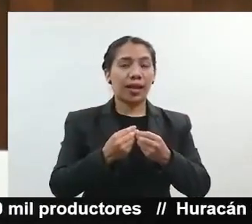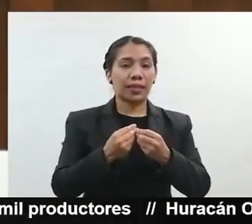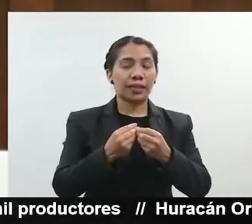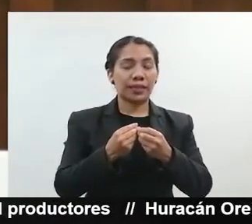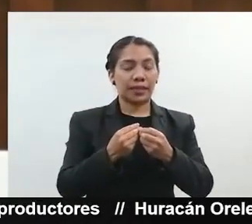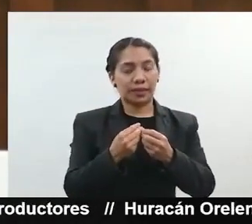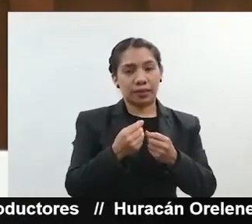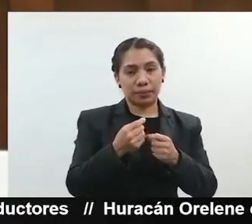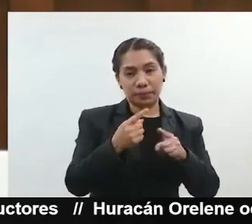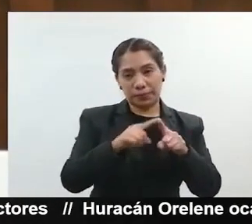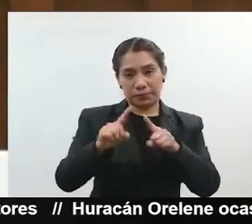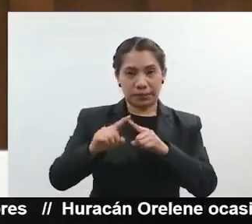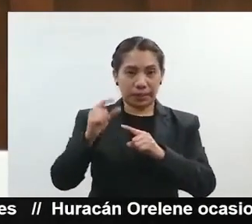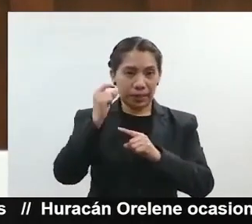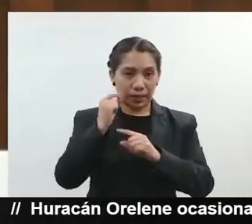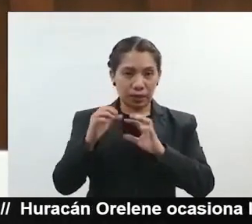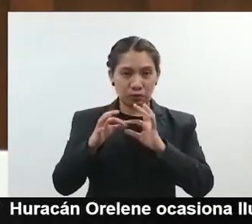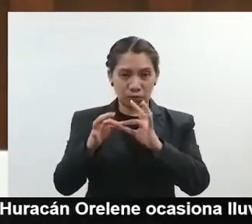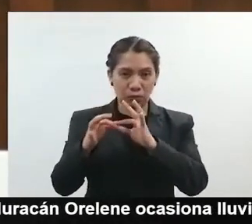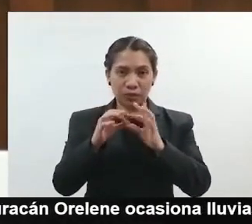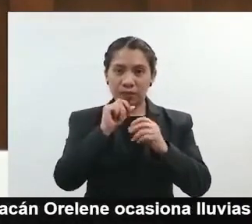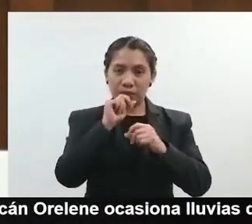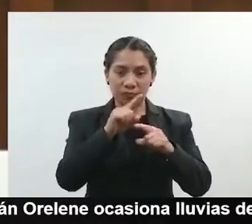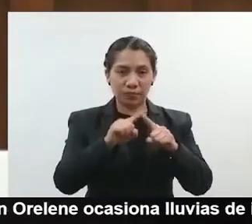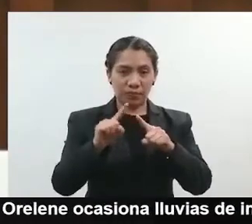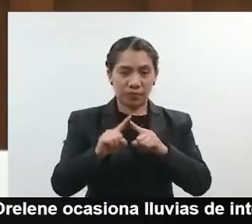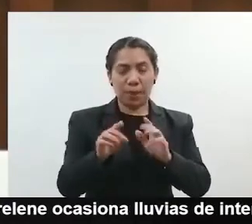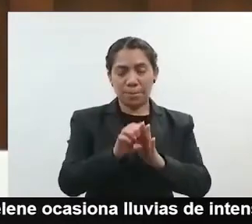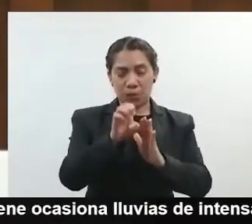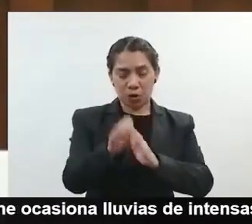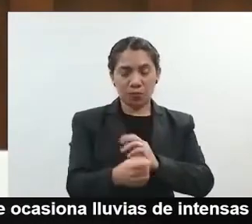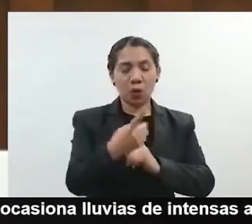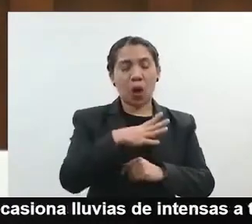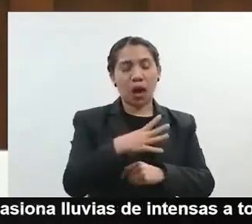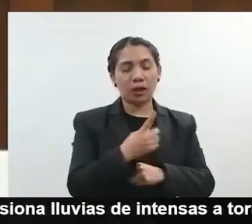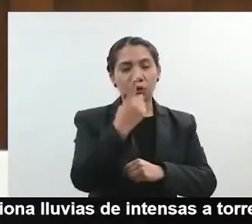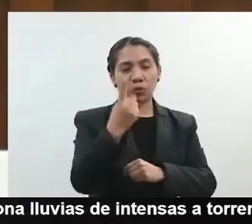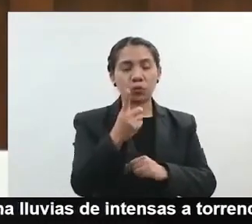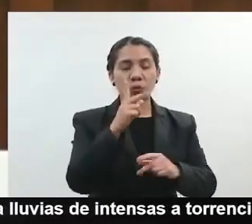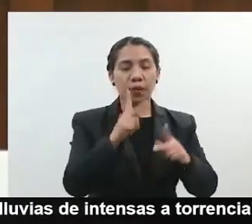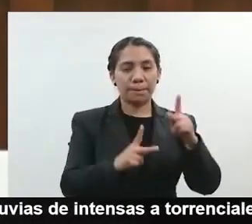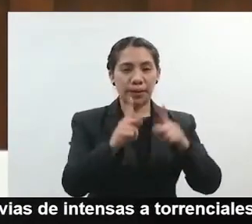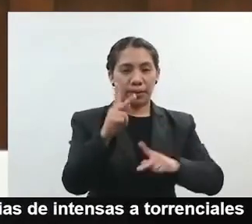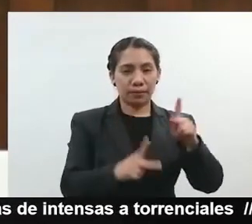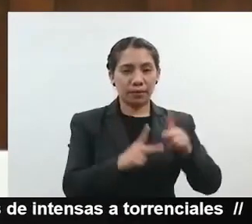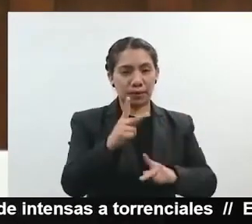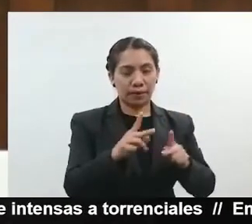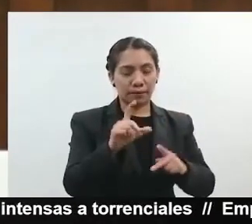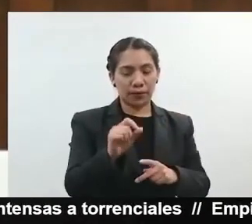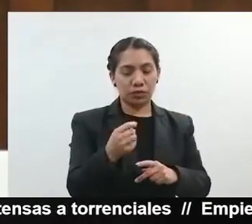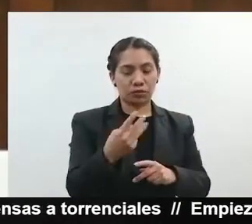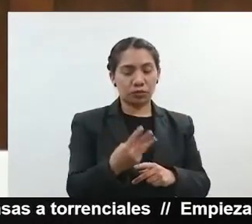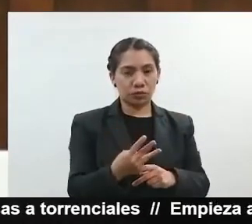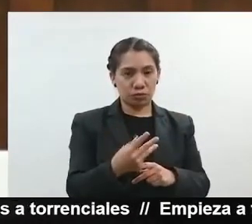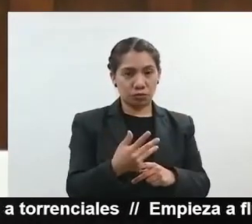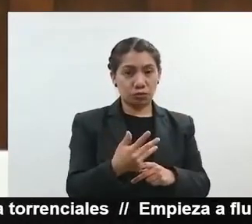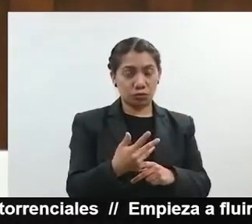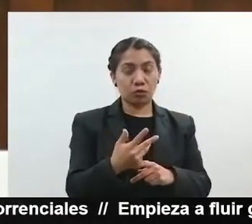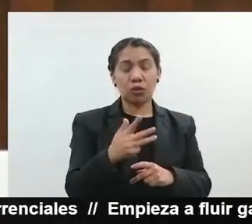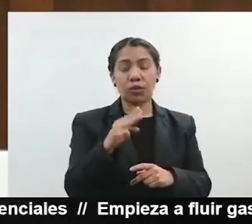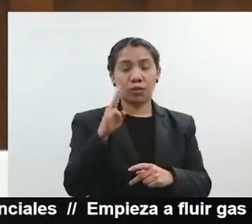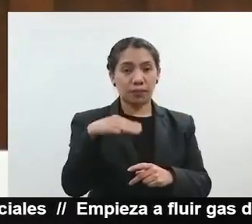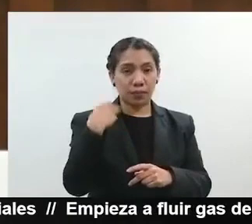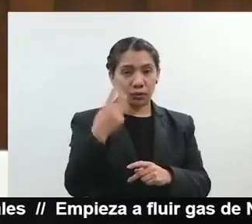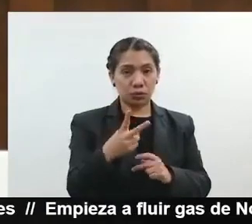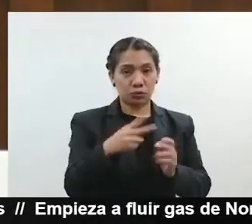ejemplo, una conversación sostenida el 28 de marzo de 2014 que refiere,